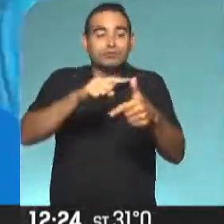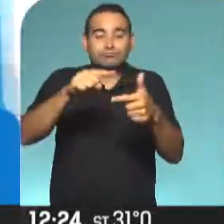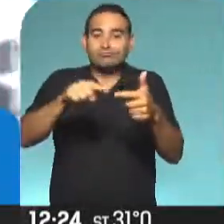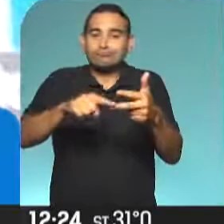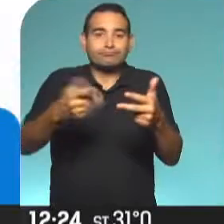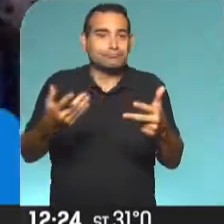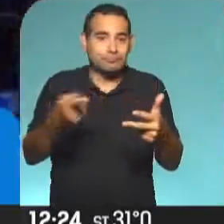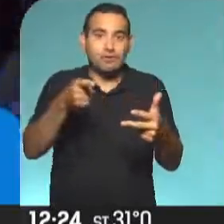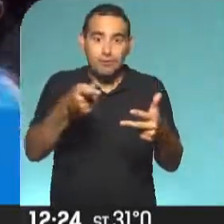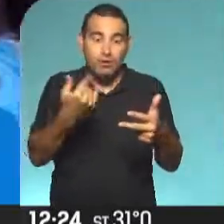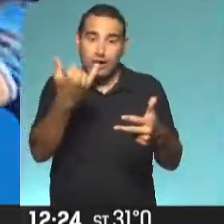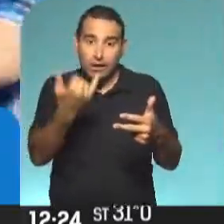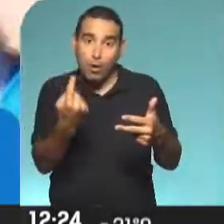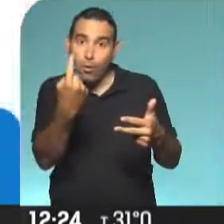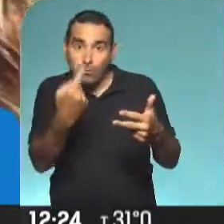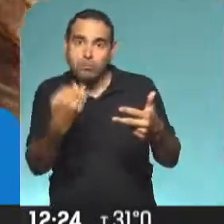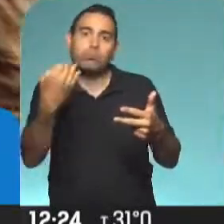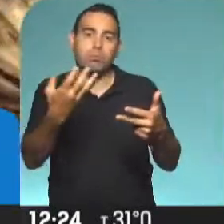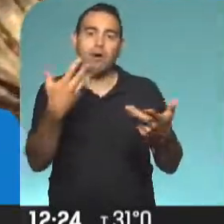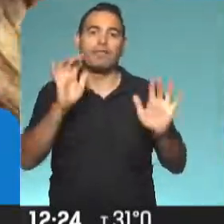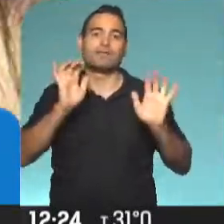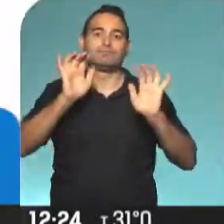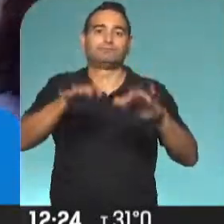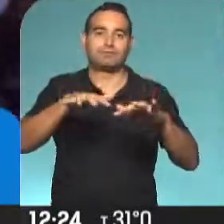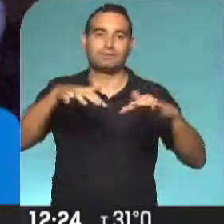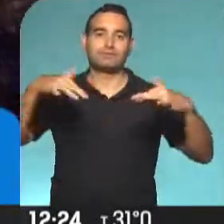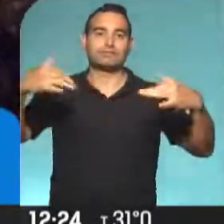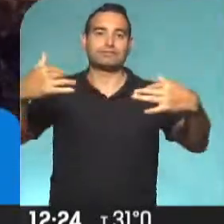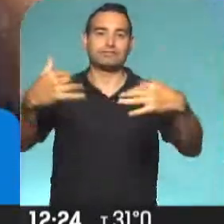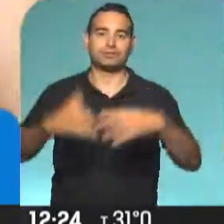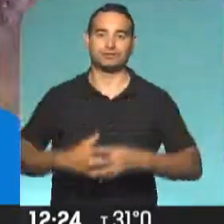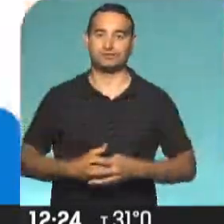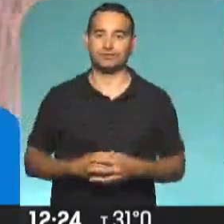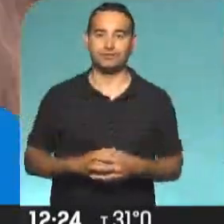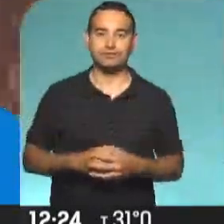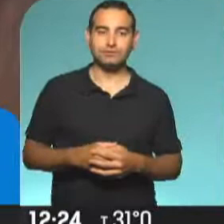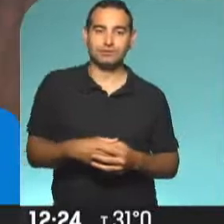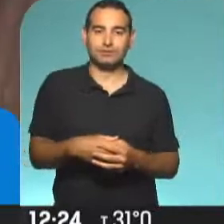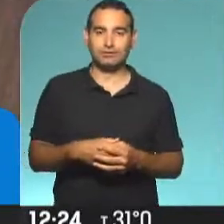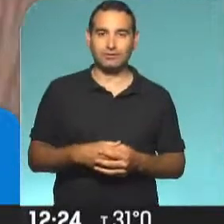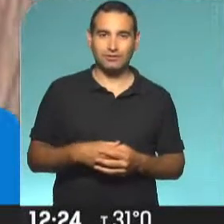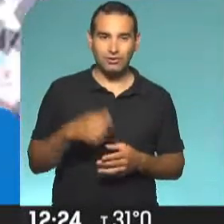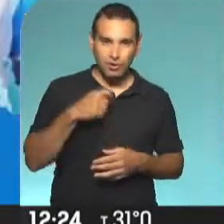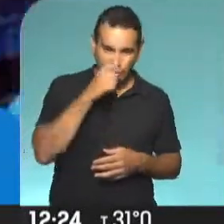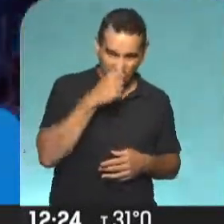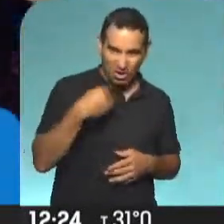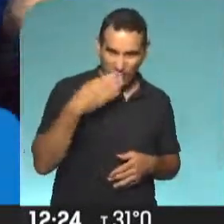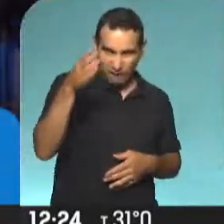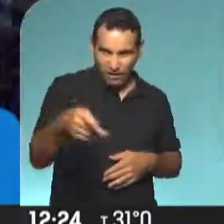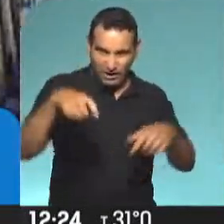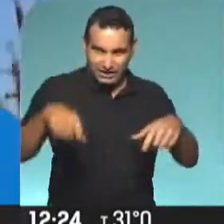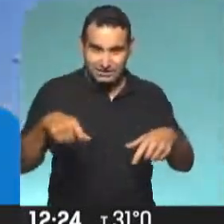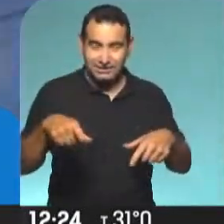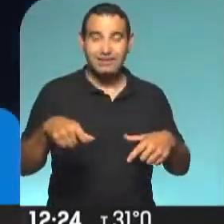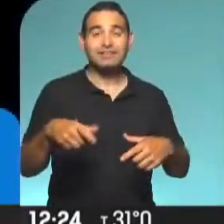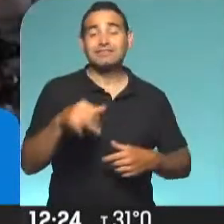medidas que tomarían para poder calcular el 30% además de ser socio o abonado. Te reitero, ¿me tengo que hisopar para ir a la cancha? Y si querés ir a la cancha,